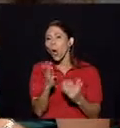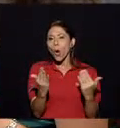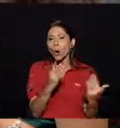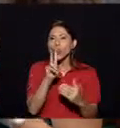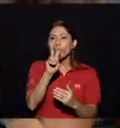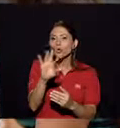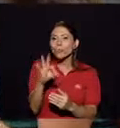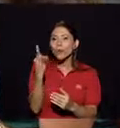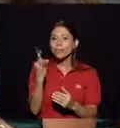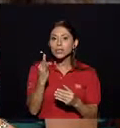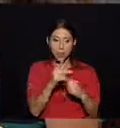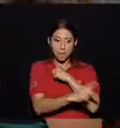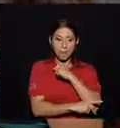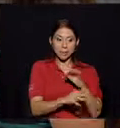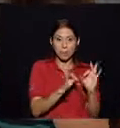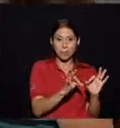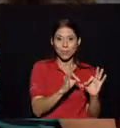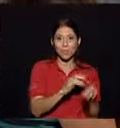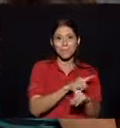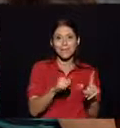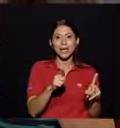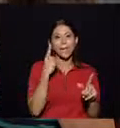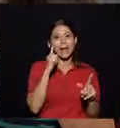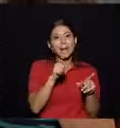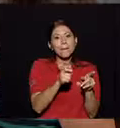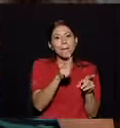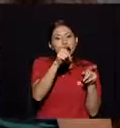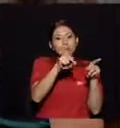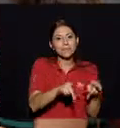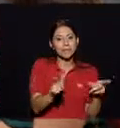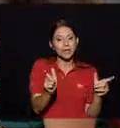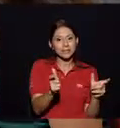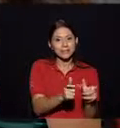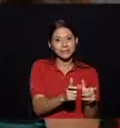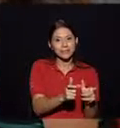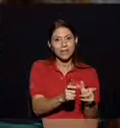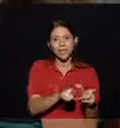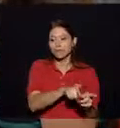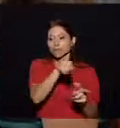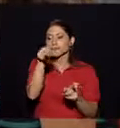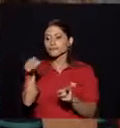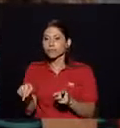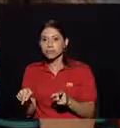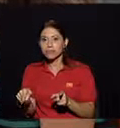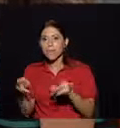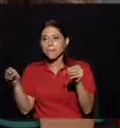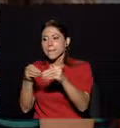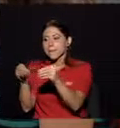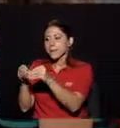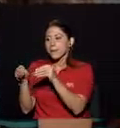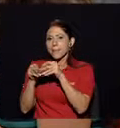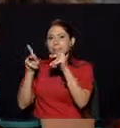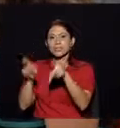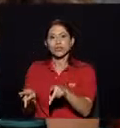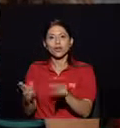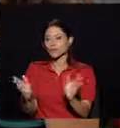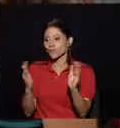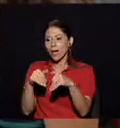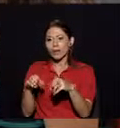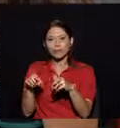bien, que está generando oportunidades, pero para un grupo reducido de población, mientras que tenemos un grupo amplio de personas, digamos,